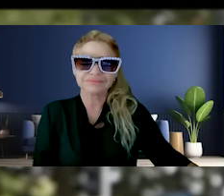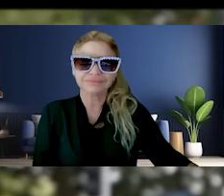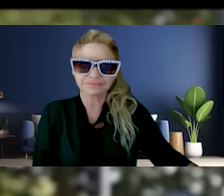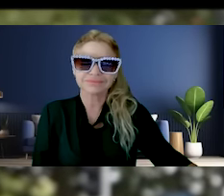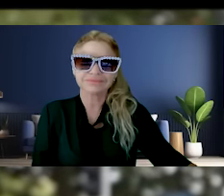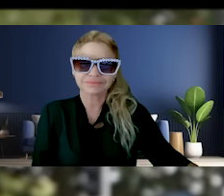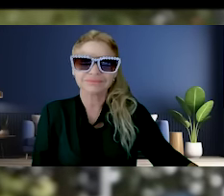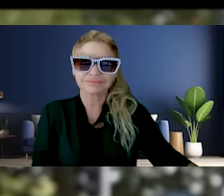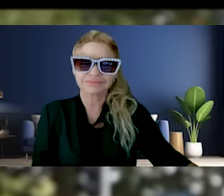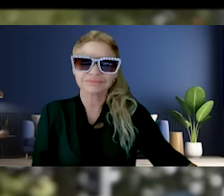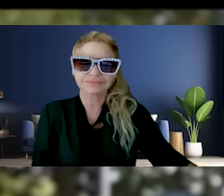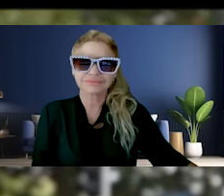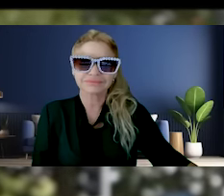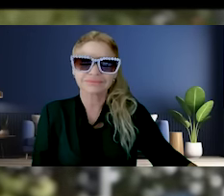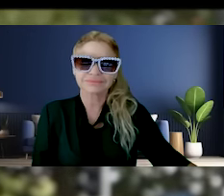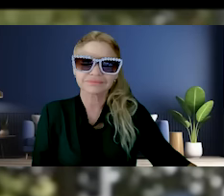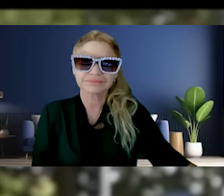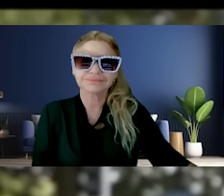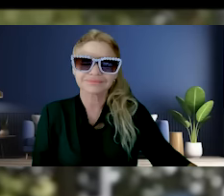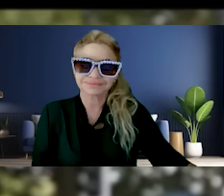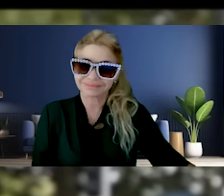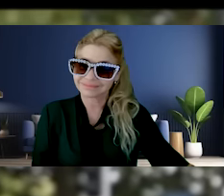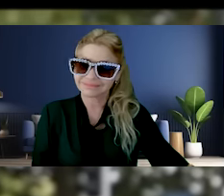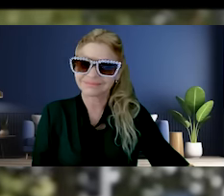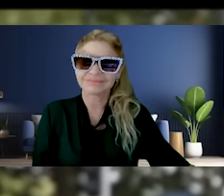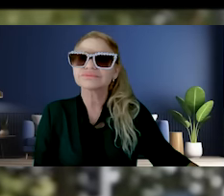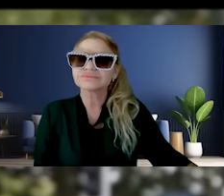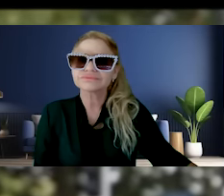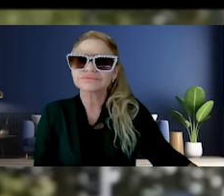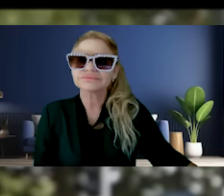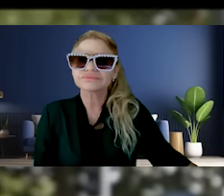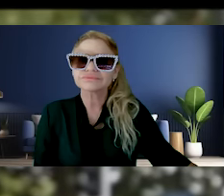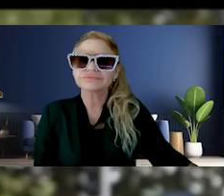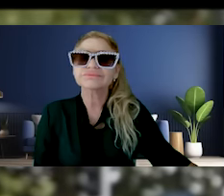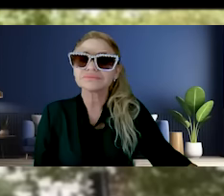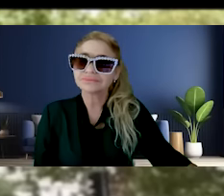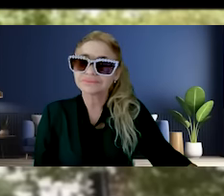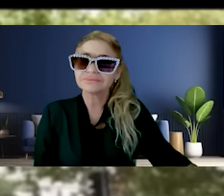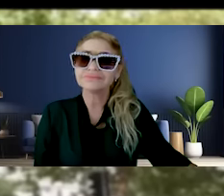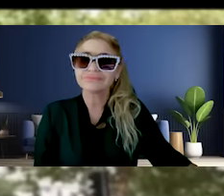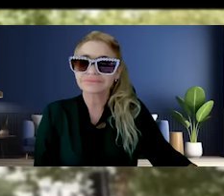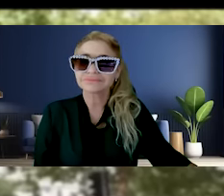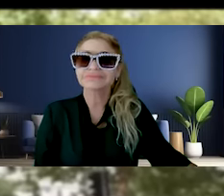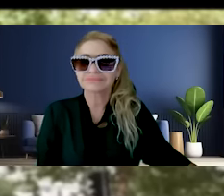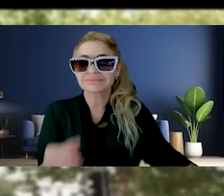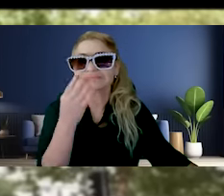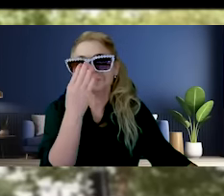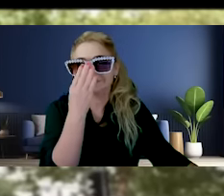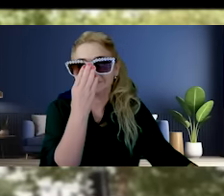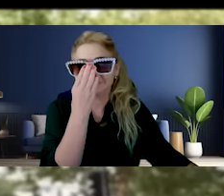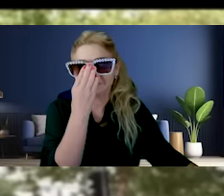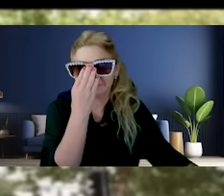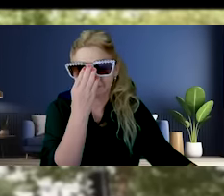Es una tecnología orwelliana que nos trata como códigos de barras, y es que escanear nuestras caras es similar a tomar nuestras huellas